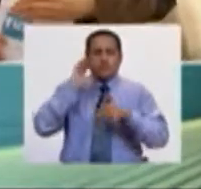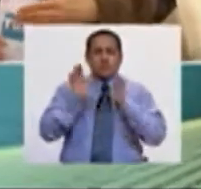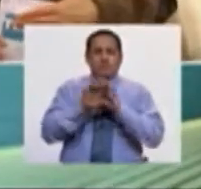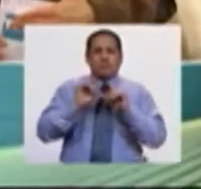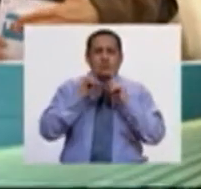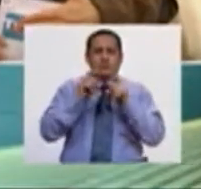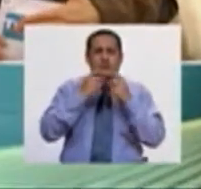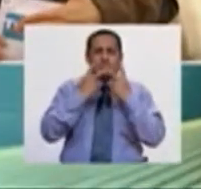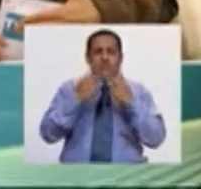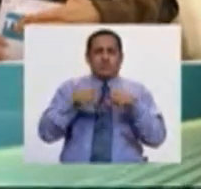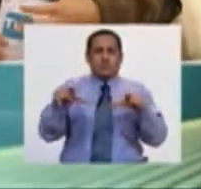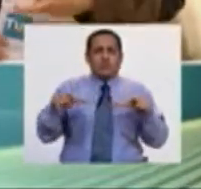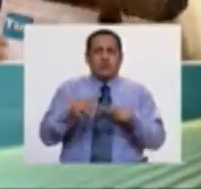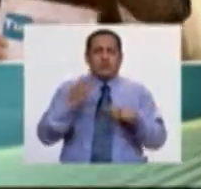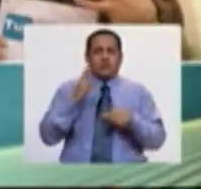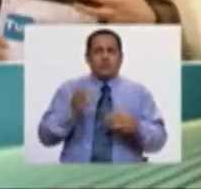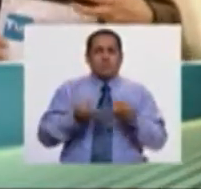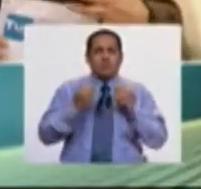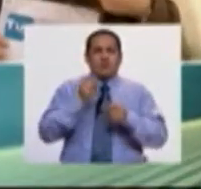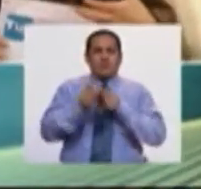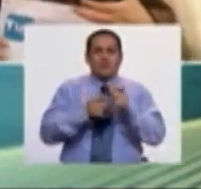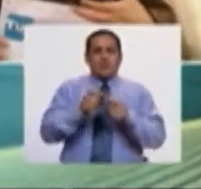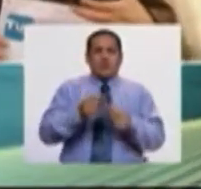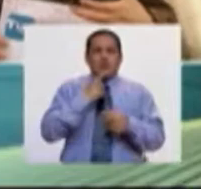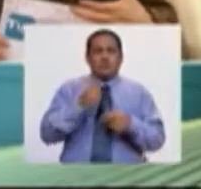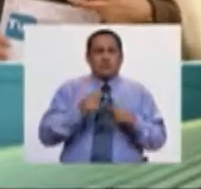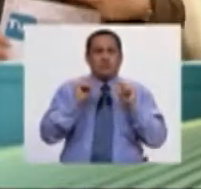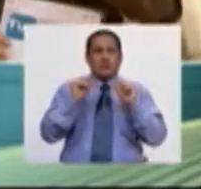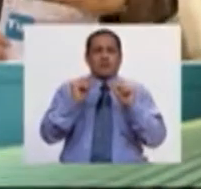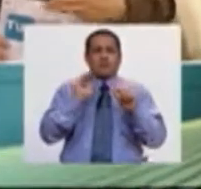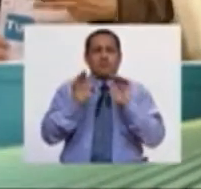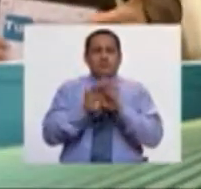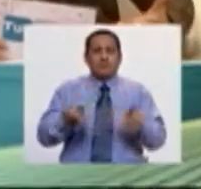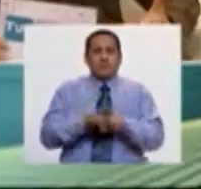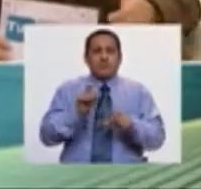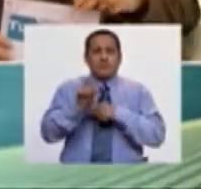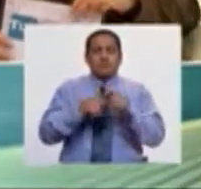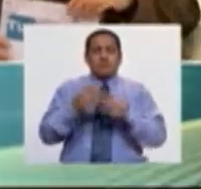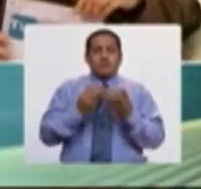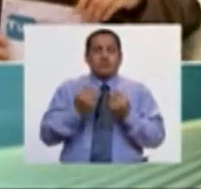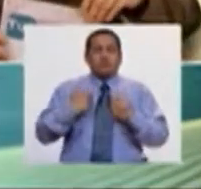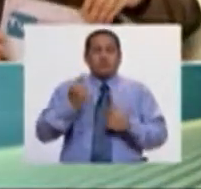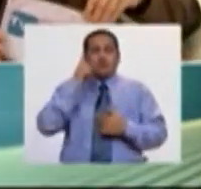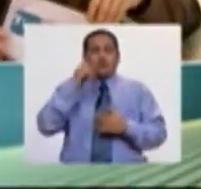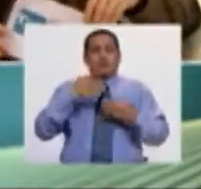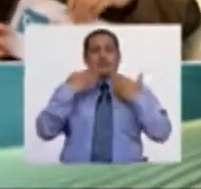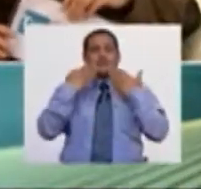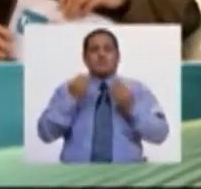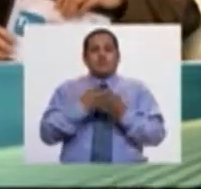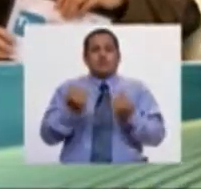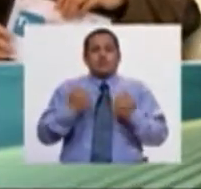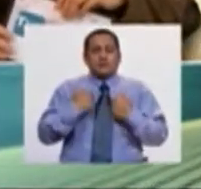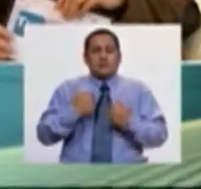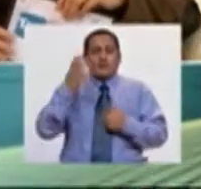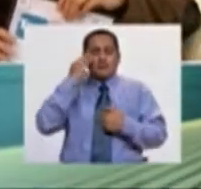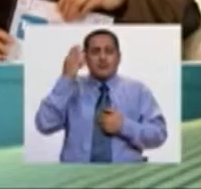que van a acudir a este tipo de zonas de emergencia, porque el tiempo de preparación me parece muy poco. Muy pequeño, y ahí no se les es gente bisoña, ¿no? Que no tiene tiempo